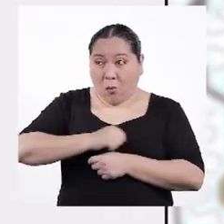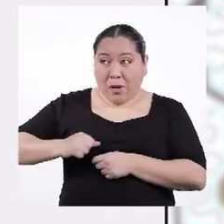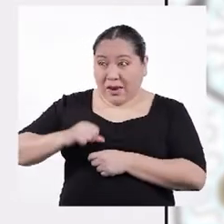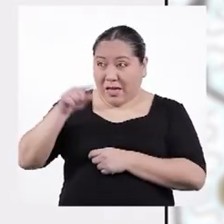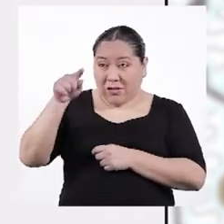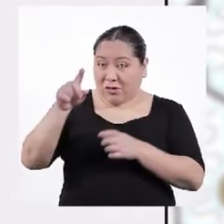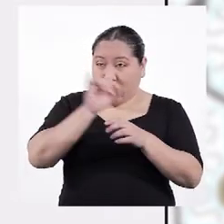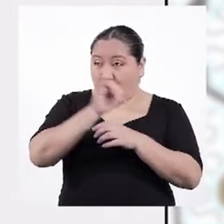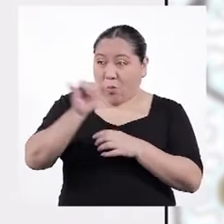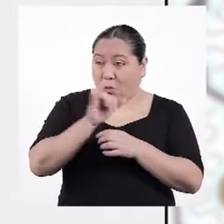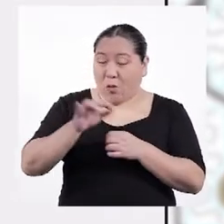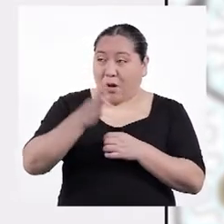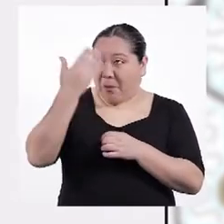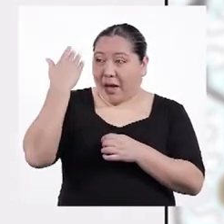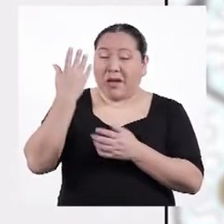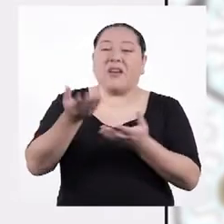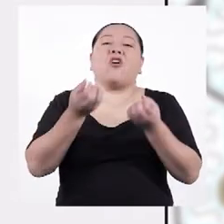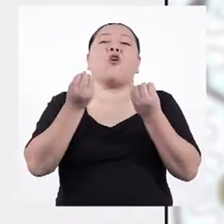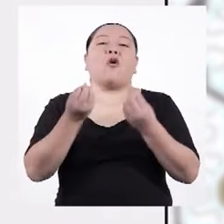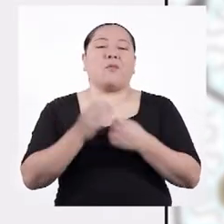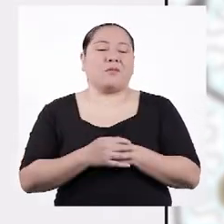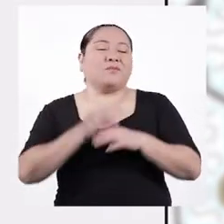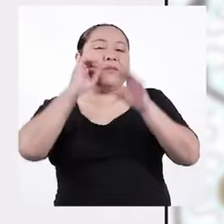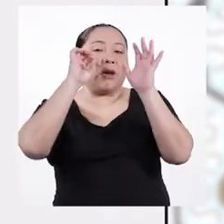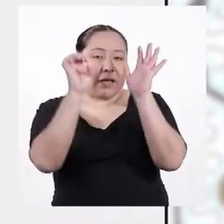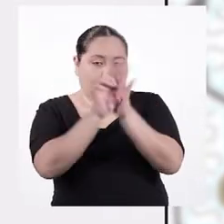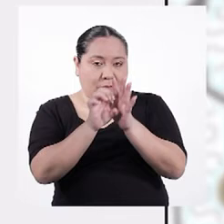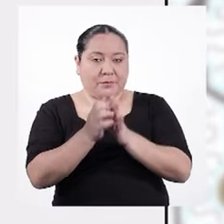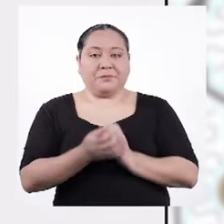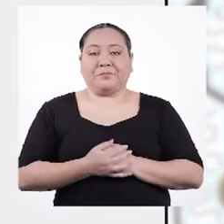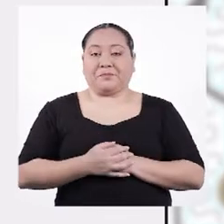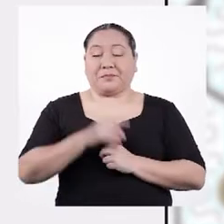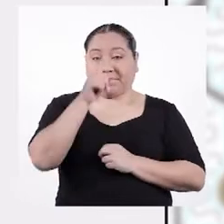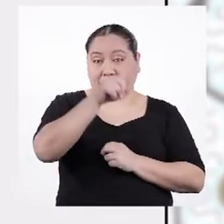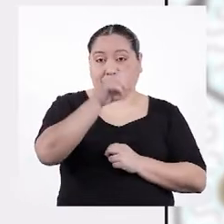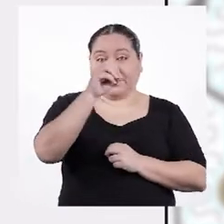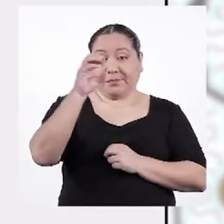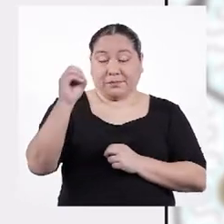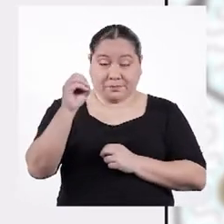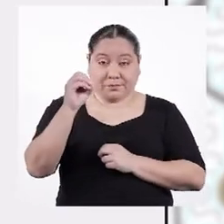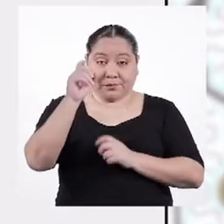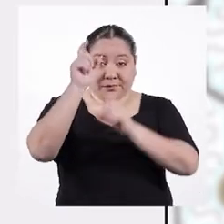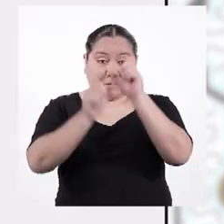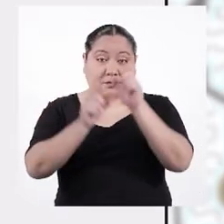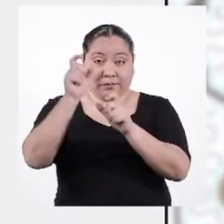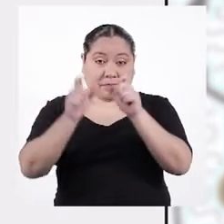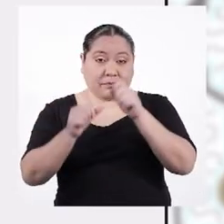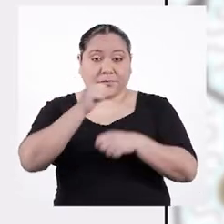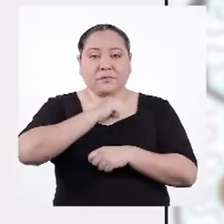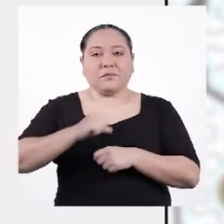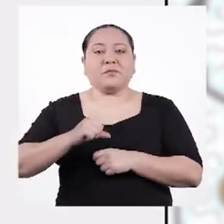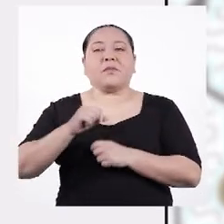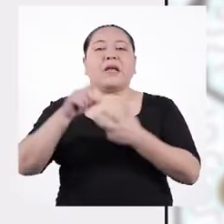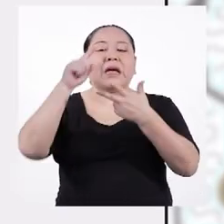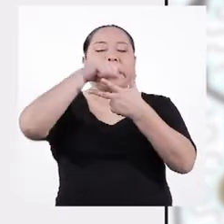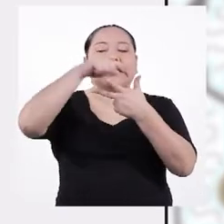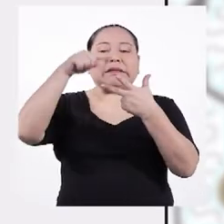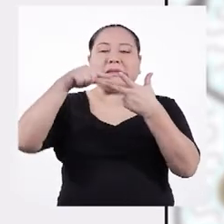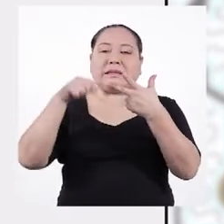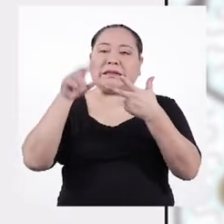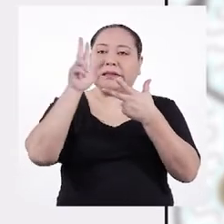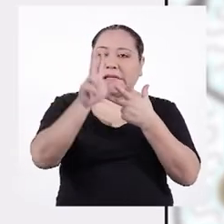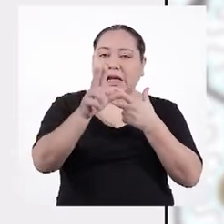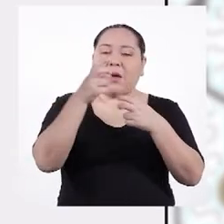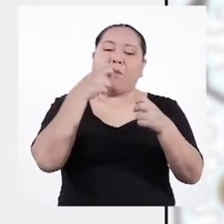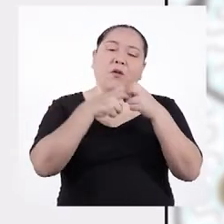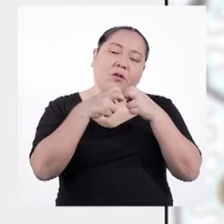en el pasado. Por ejemplo, de 100 pacientes que operó, solo 3 tuvieron complicaciones. Podemos decir que la